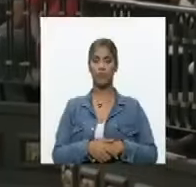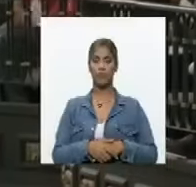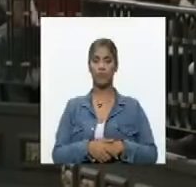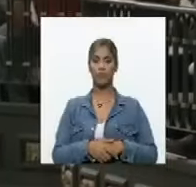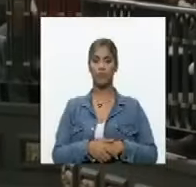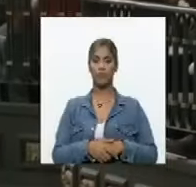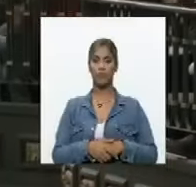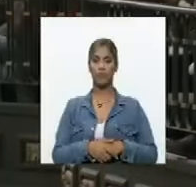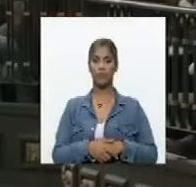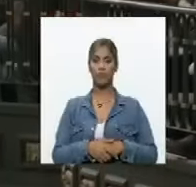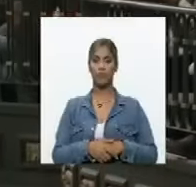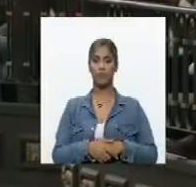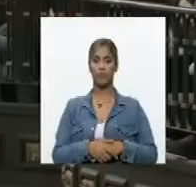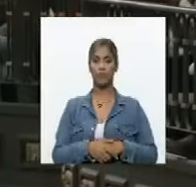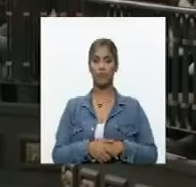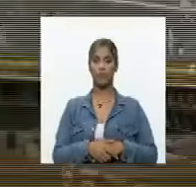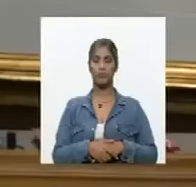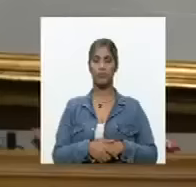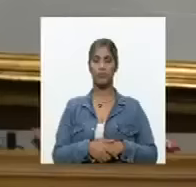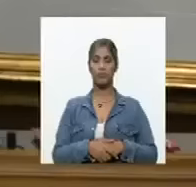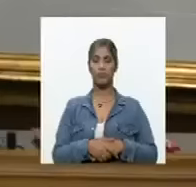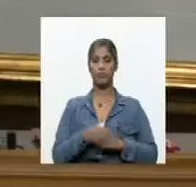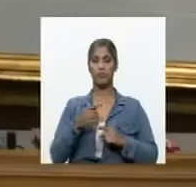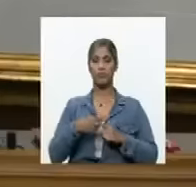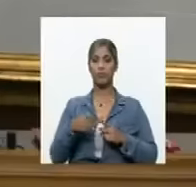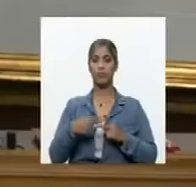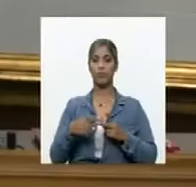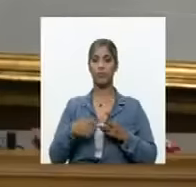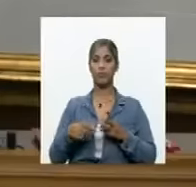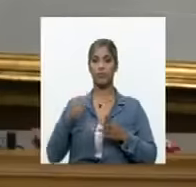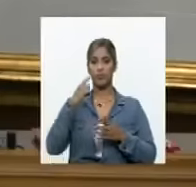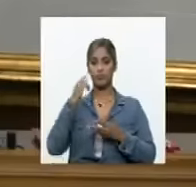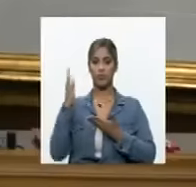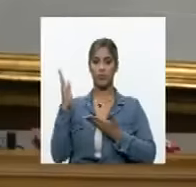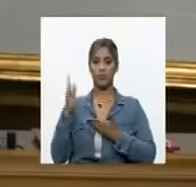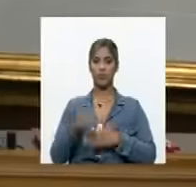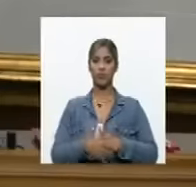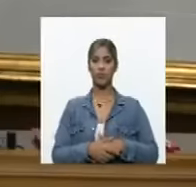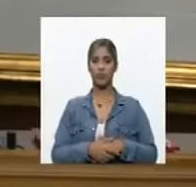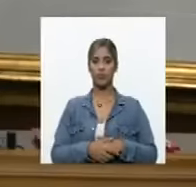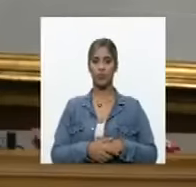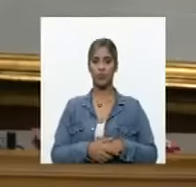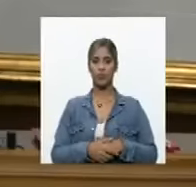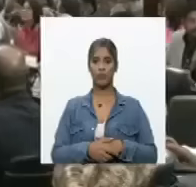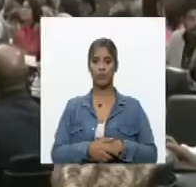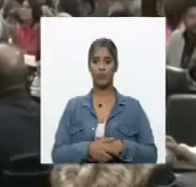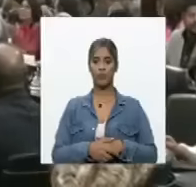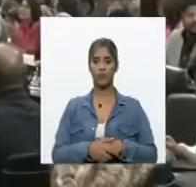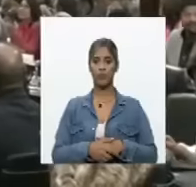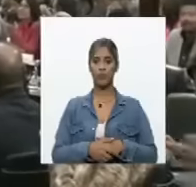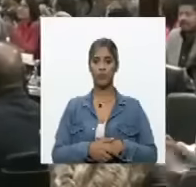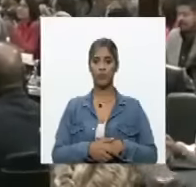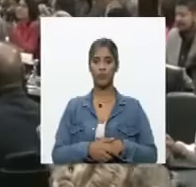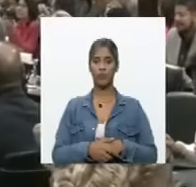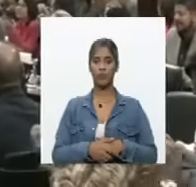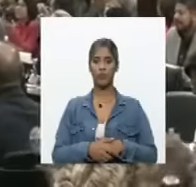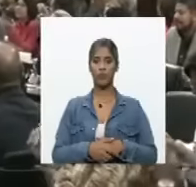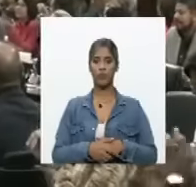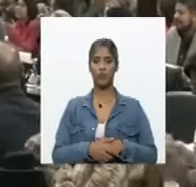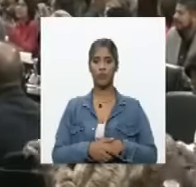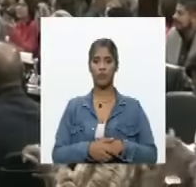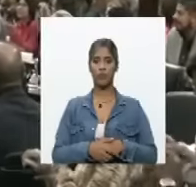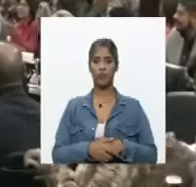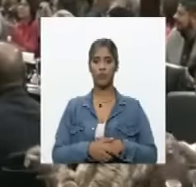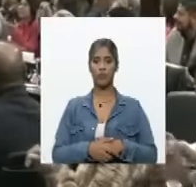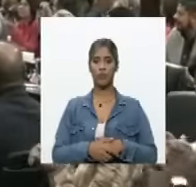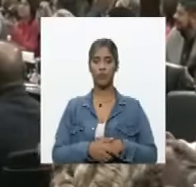Cacique Tiuna, bienvenido. De la Comuna Socialista Alto del Ídice, bienvenido. De la Comuna Gran Cacique Paramaconi,